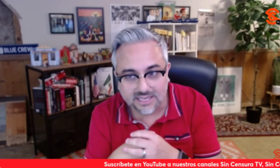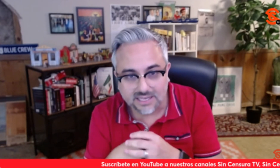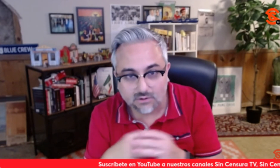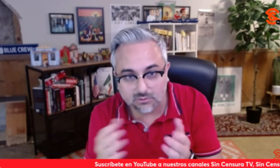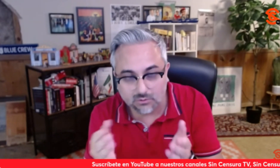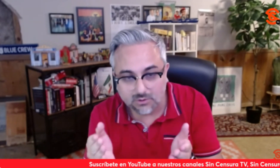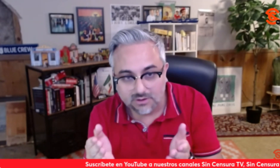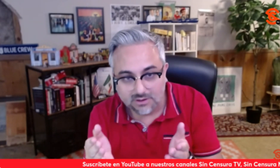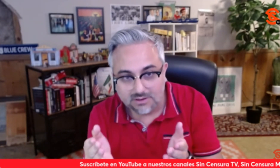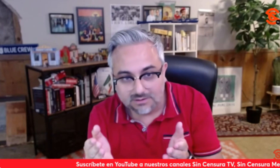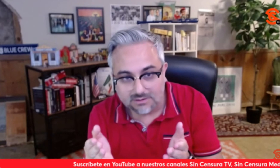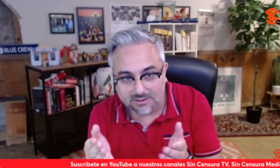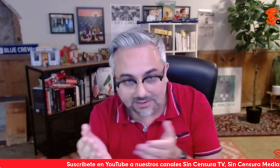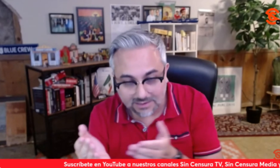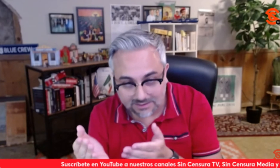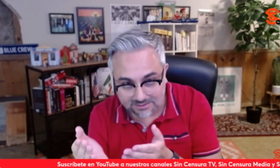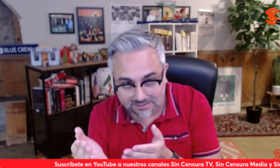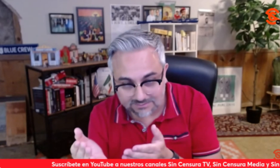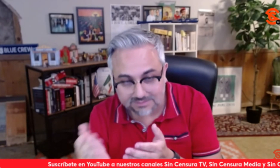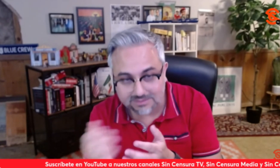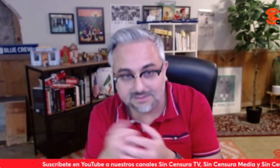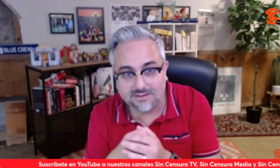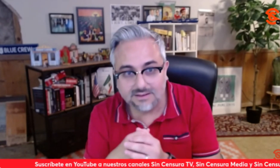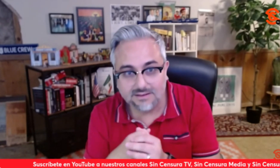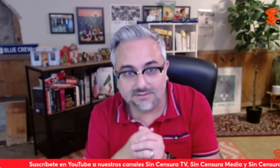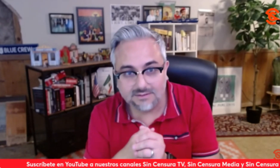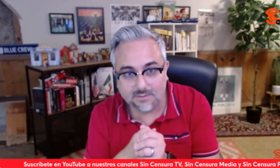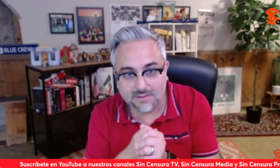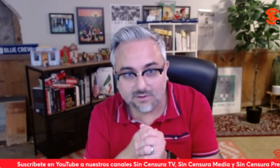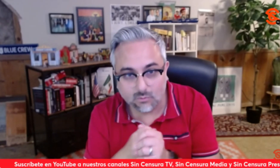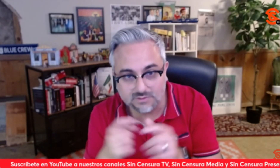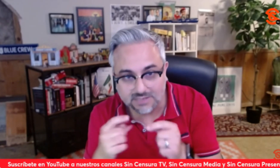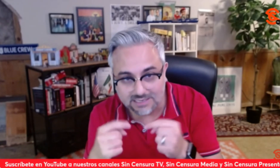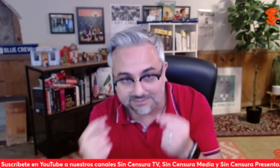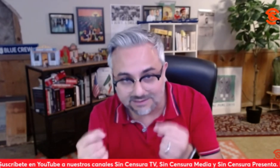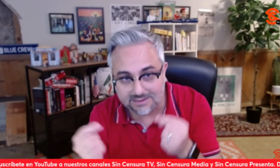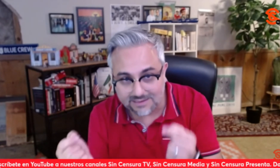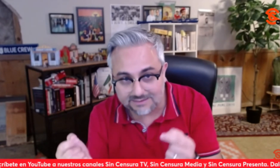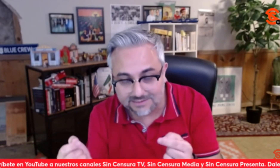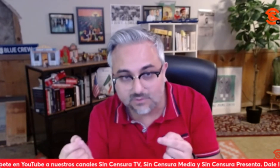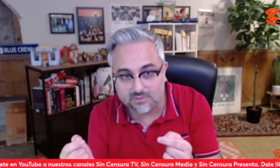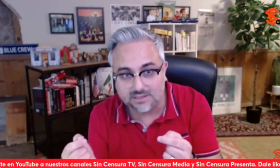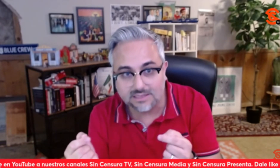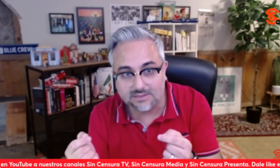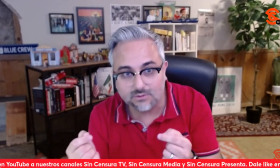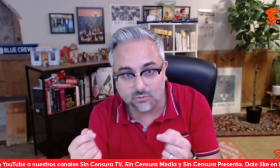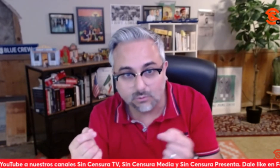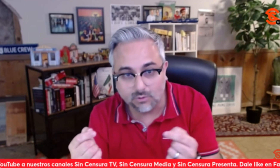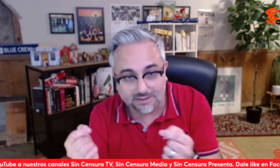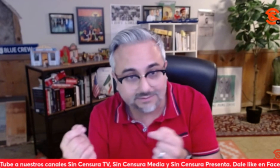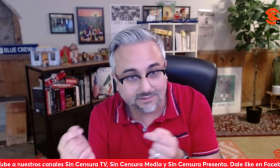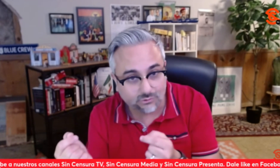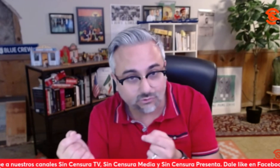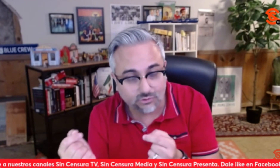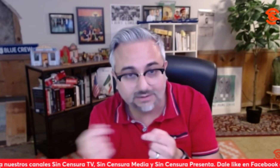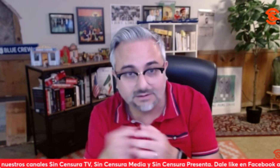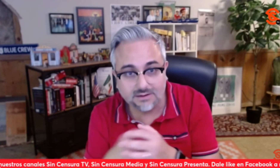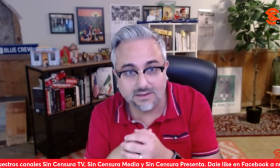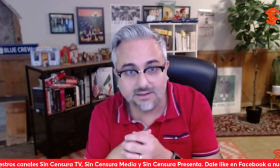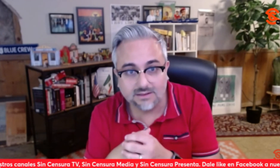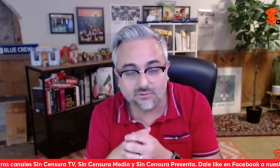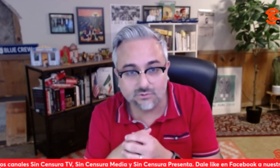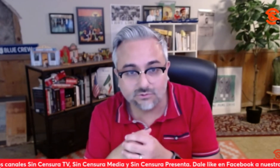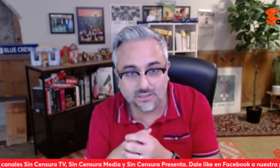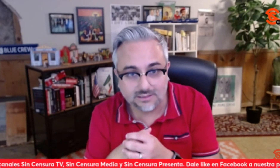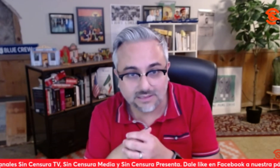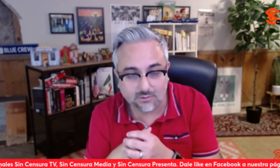Y, cuando en la sentencia se habla de cómo es que él es el que ha estado intentando sobornar y hasta extorsionar